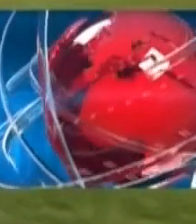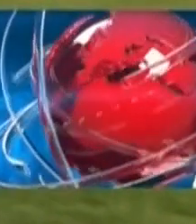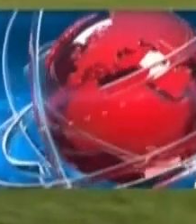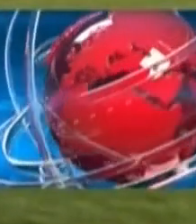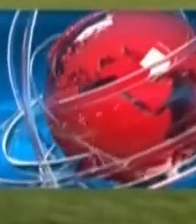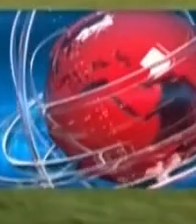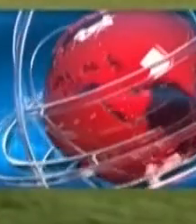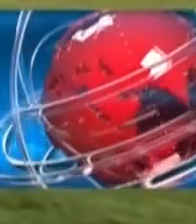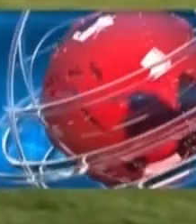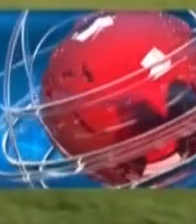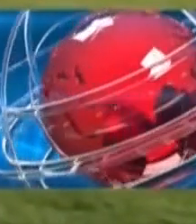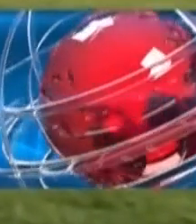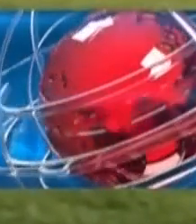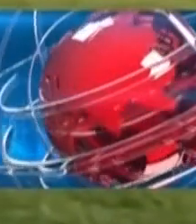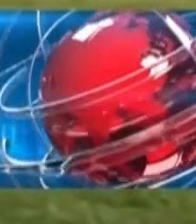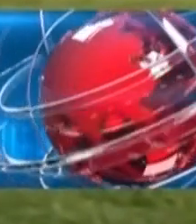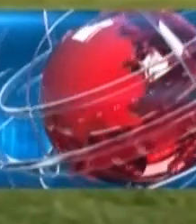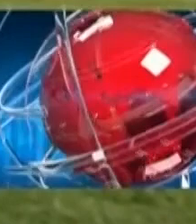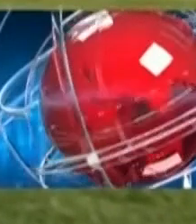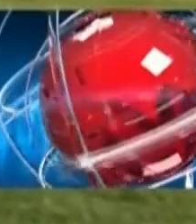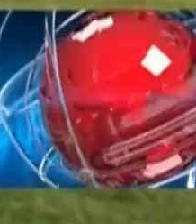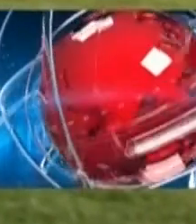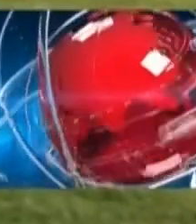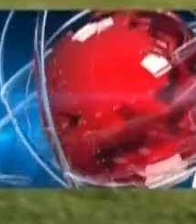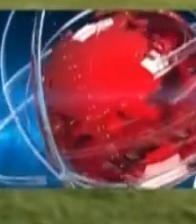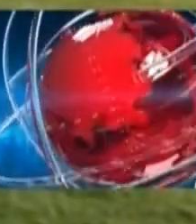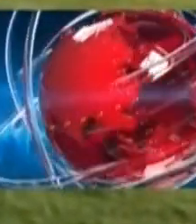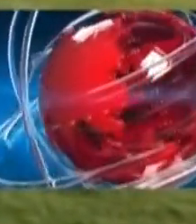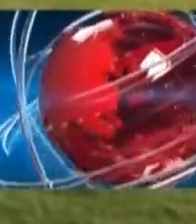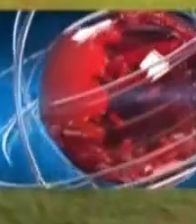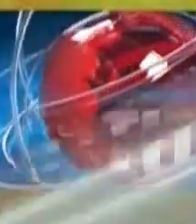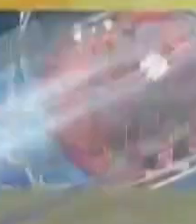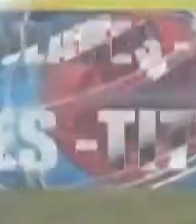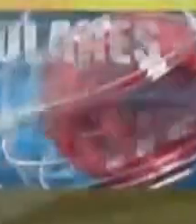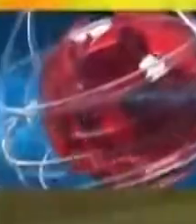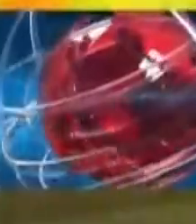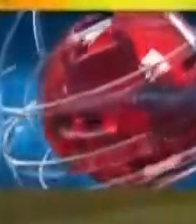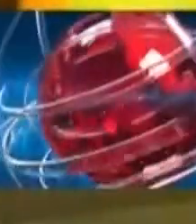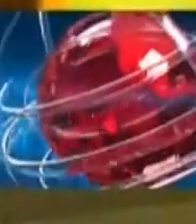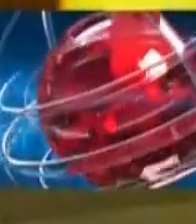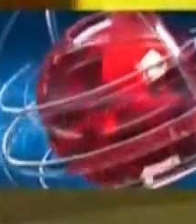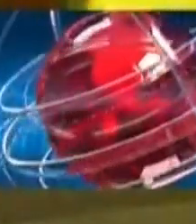Once Caldas. Quiere ser el socio ideal de Teo y Borja.